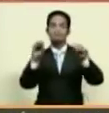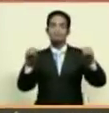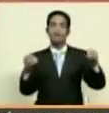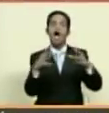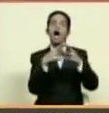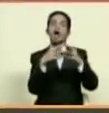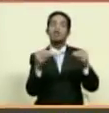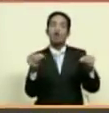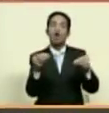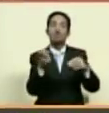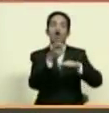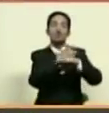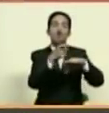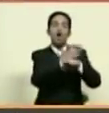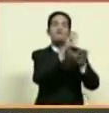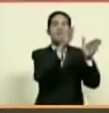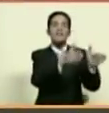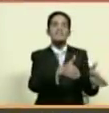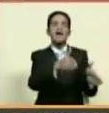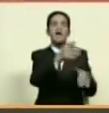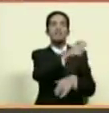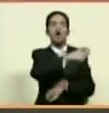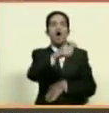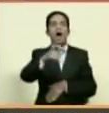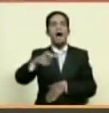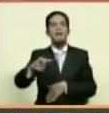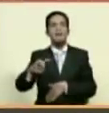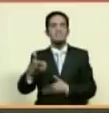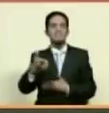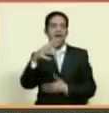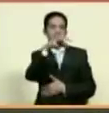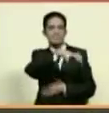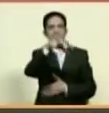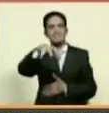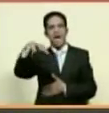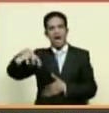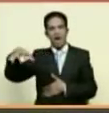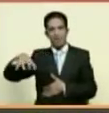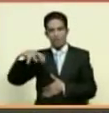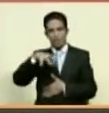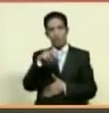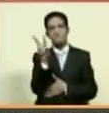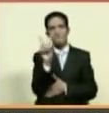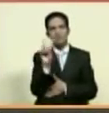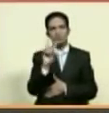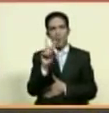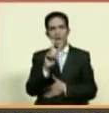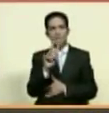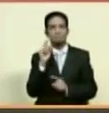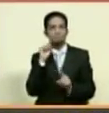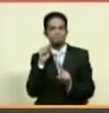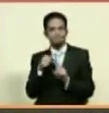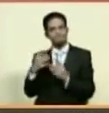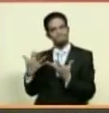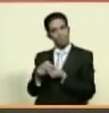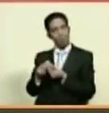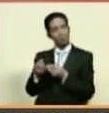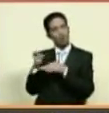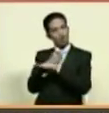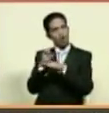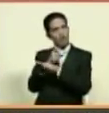los estados, de los principales estados productores de ganado, para que junto con nuestros